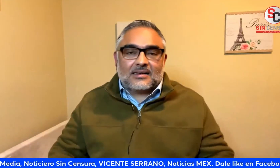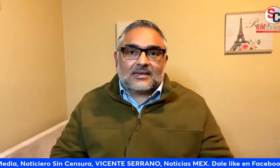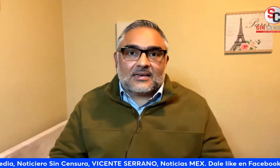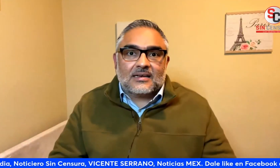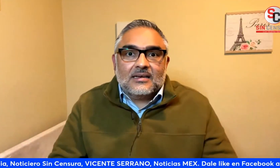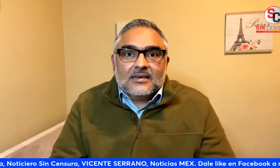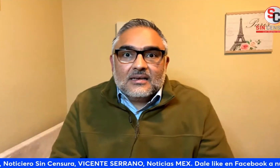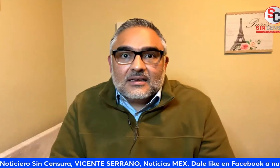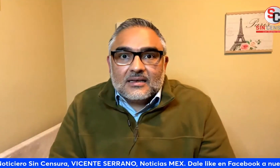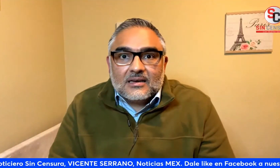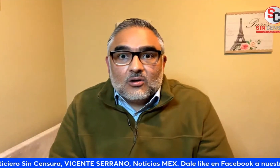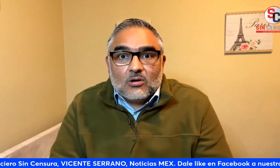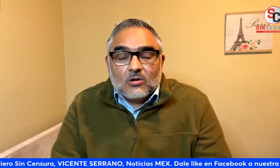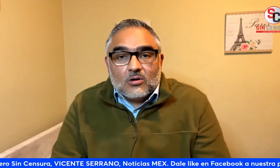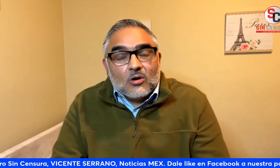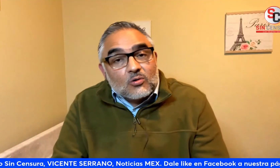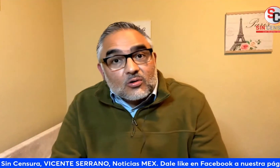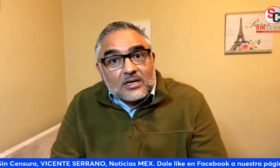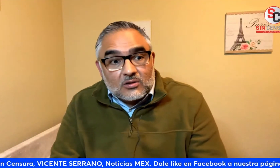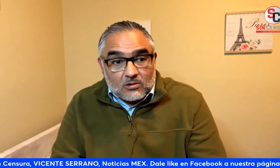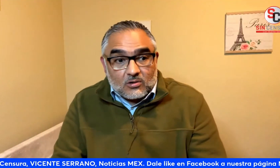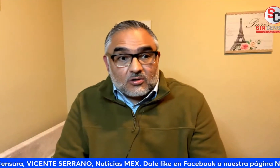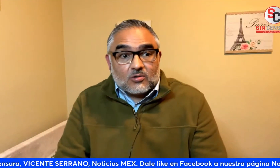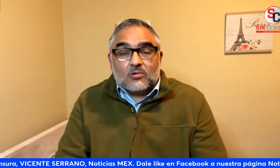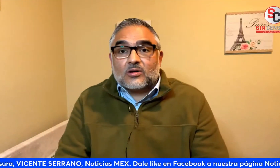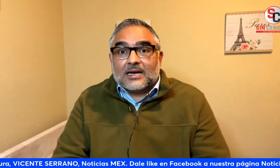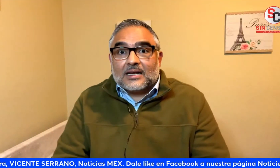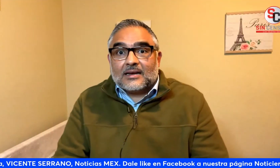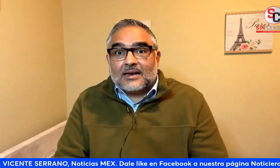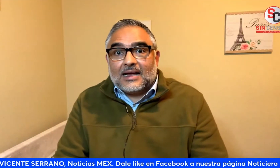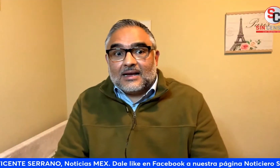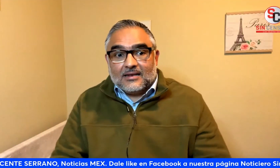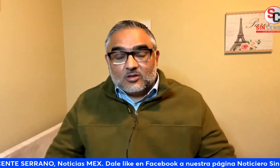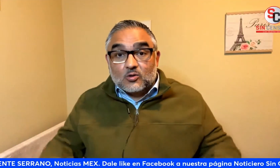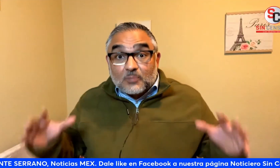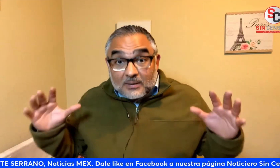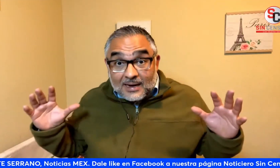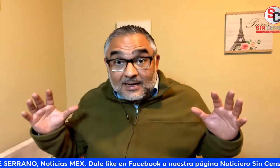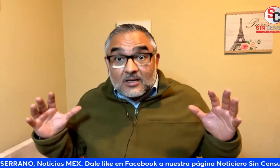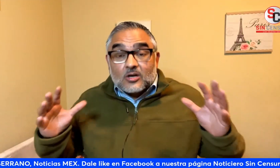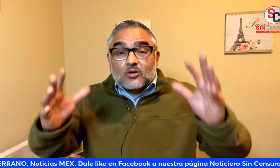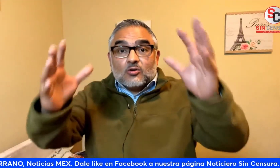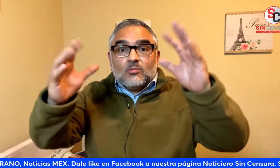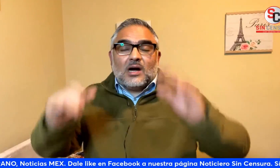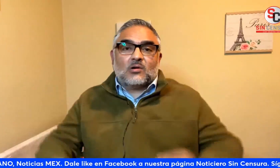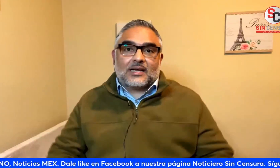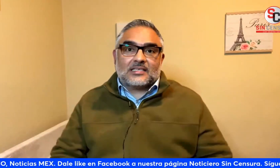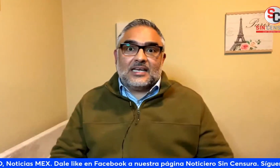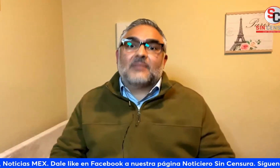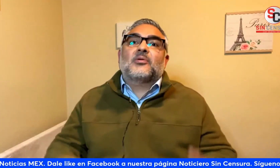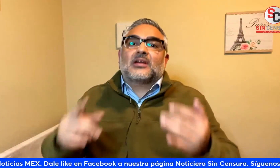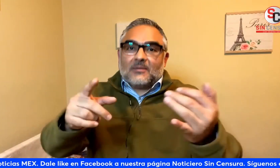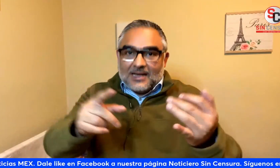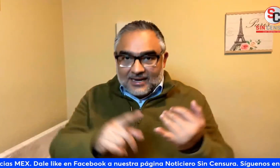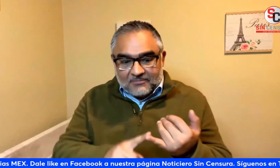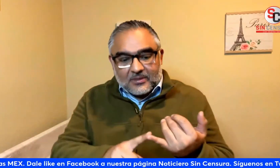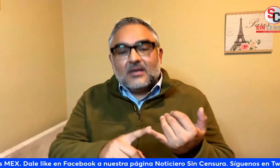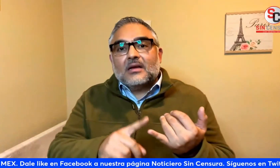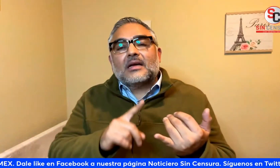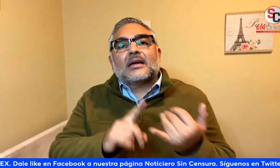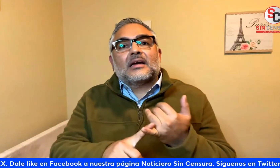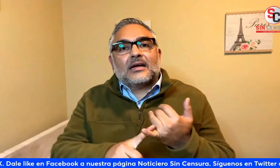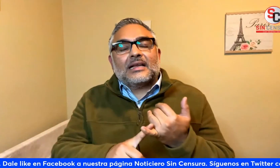valorar lo ocurrido, lo que ocurre en la Suprema rumbo a lo que sigue, porque